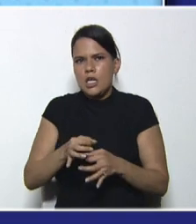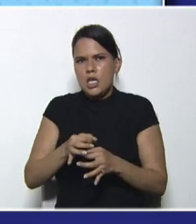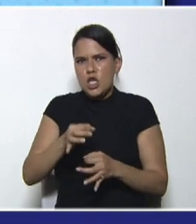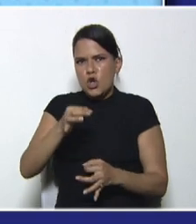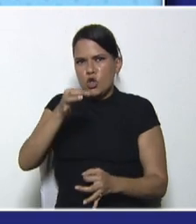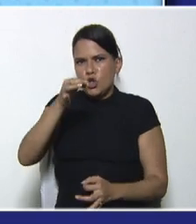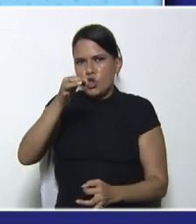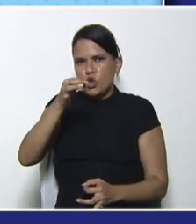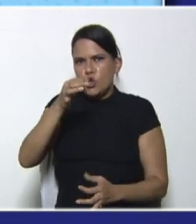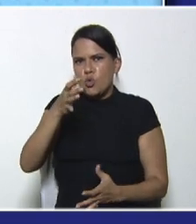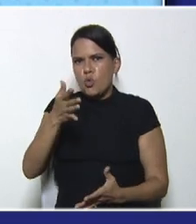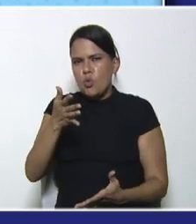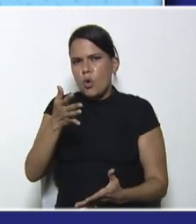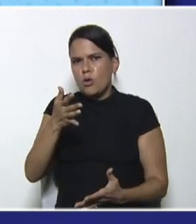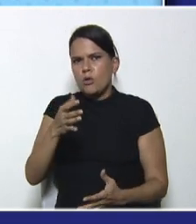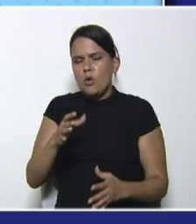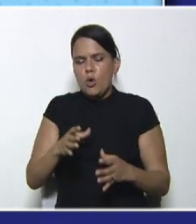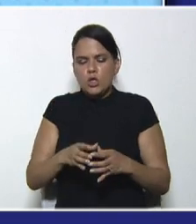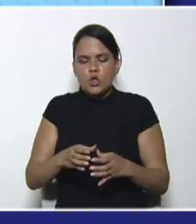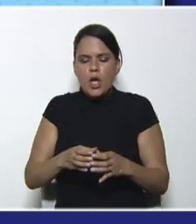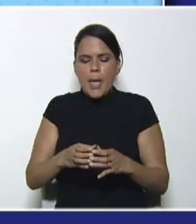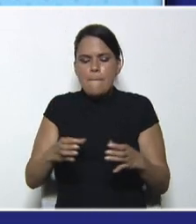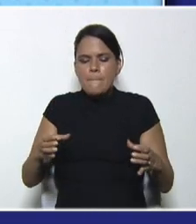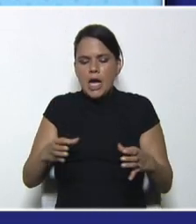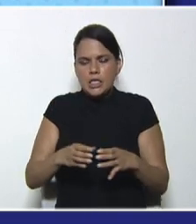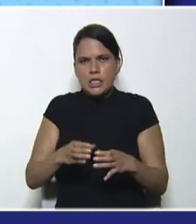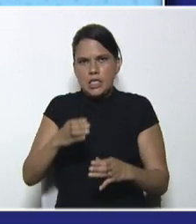de ensayo o esos